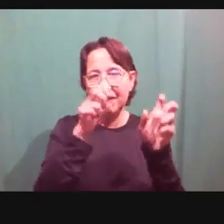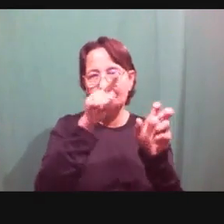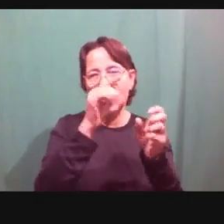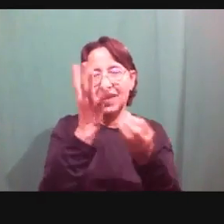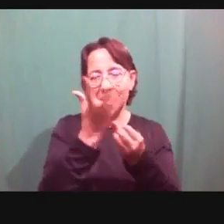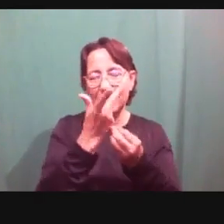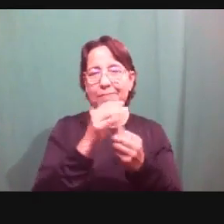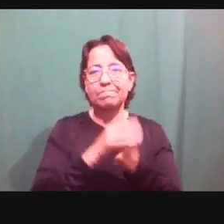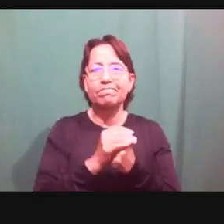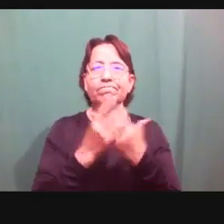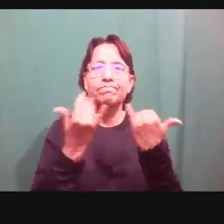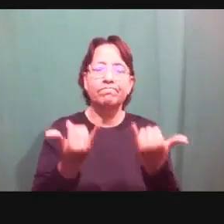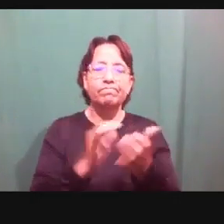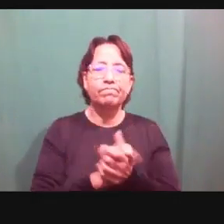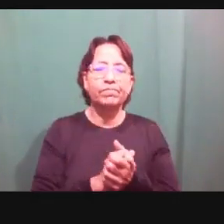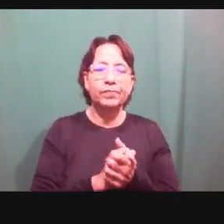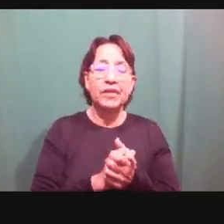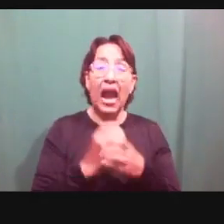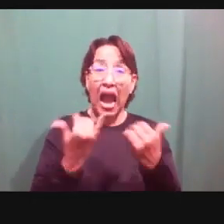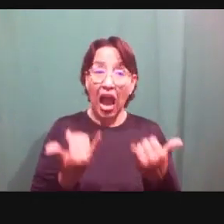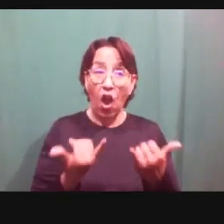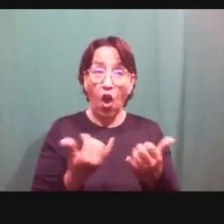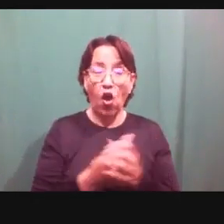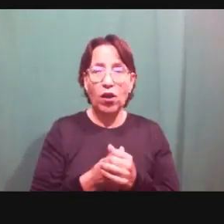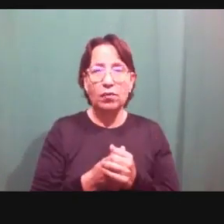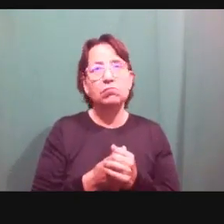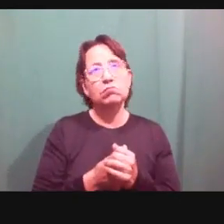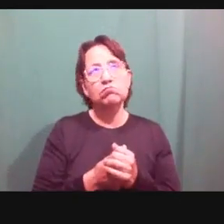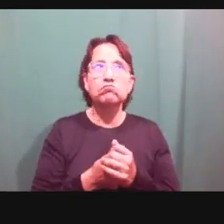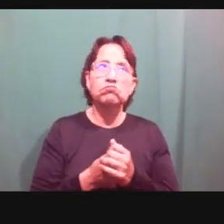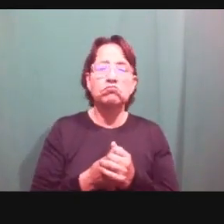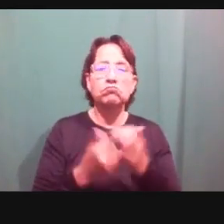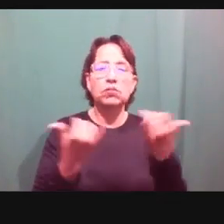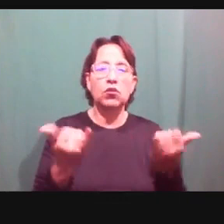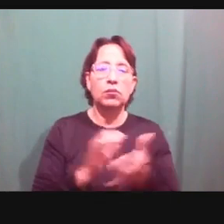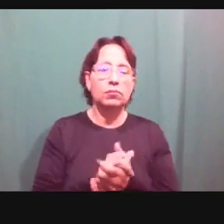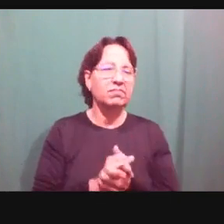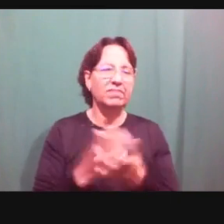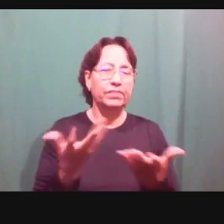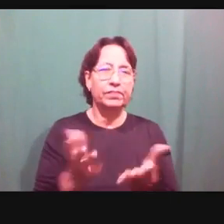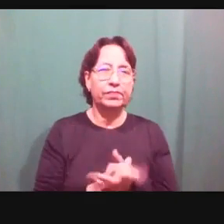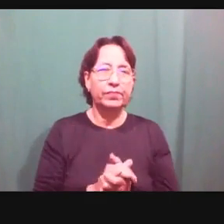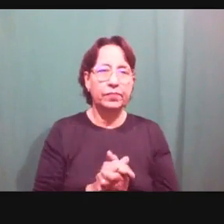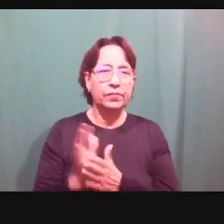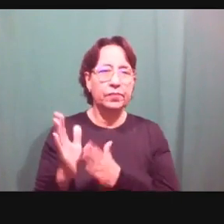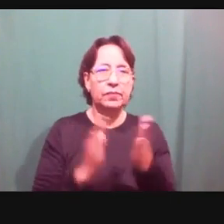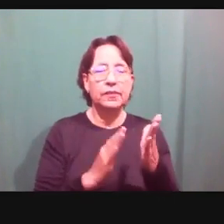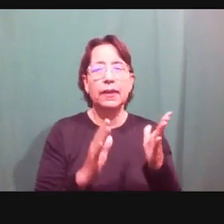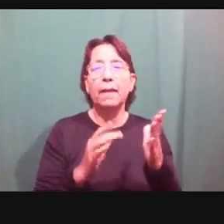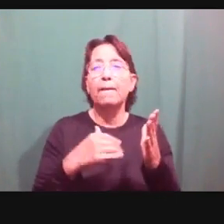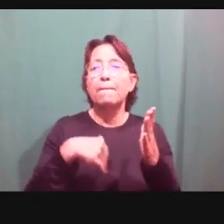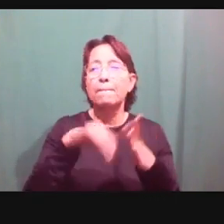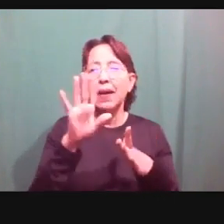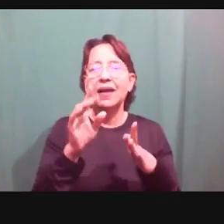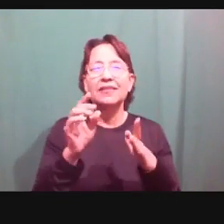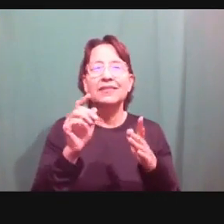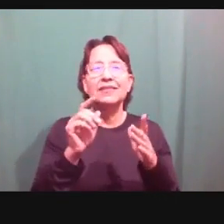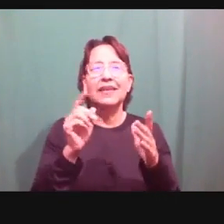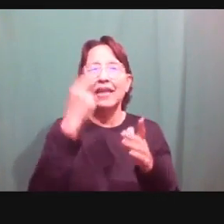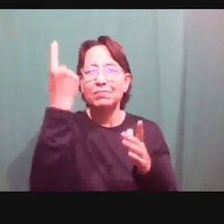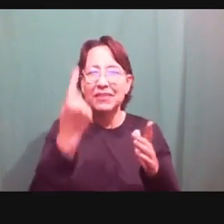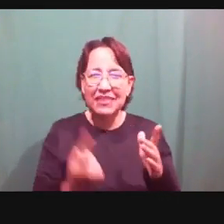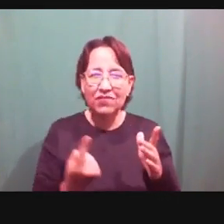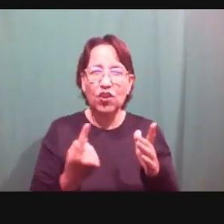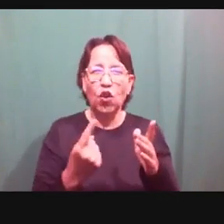artístico y pues en este momento vamos a dar paso ya a lo más minucioso y de pronto a lo